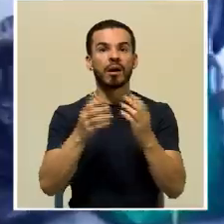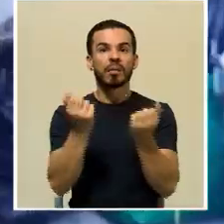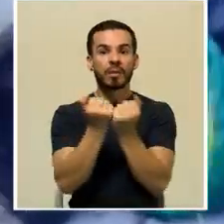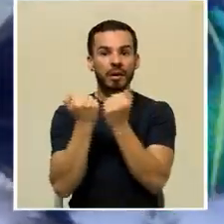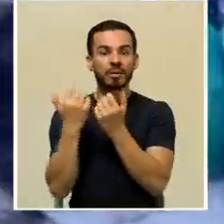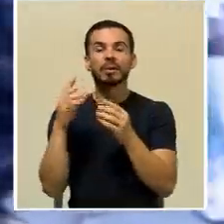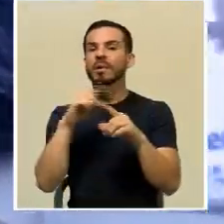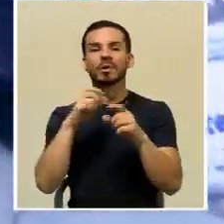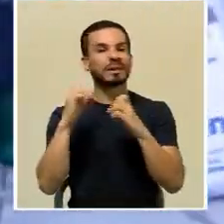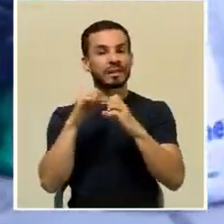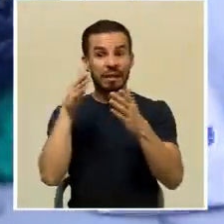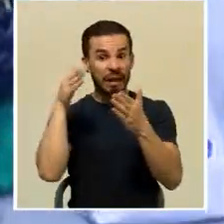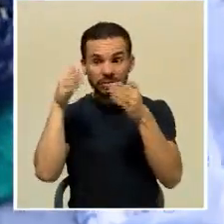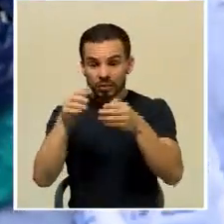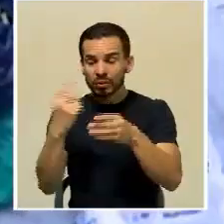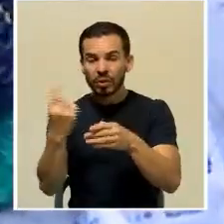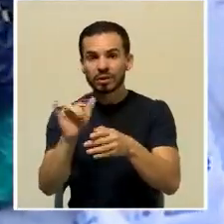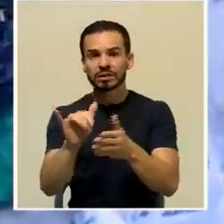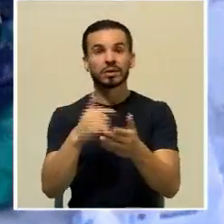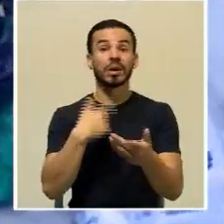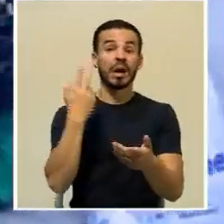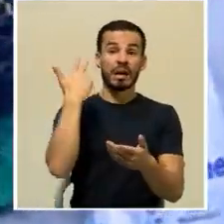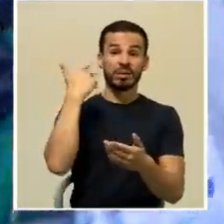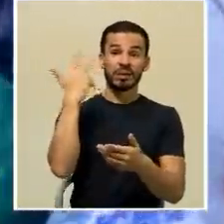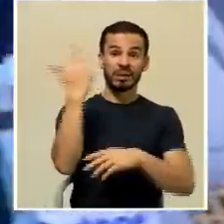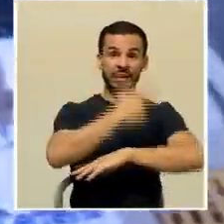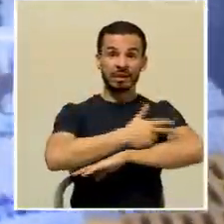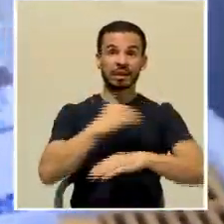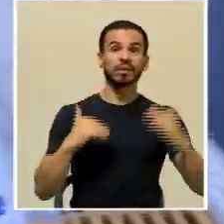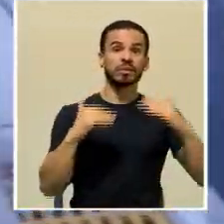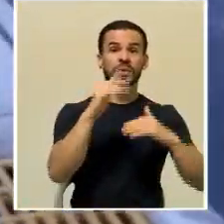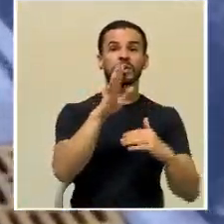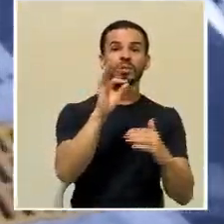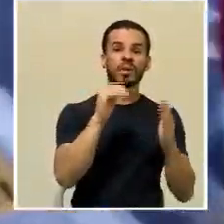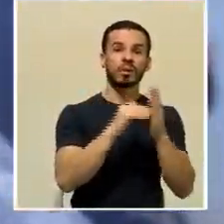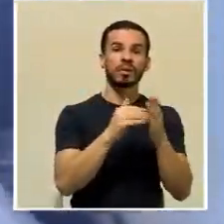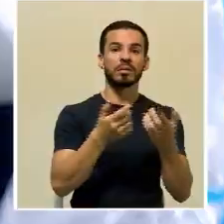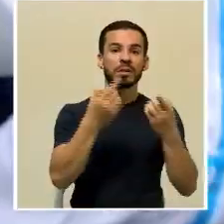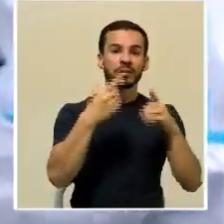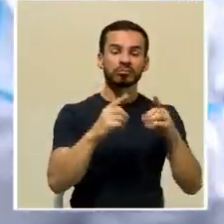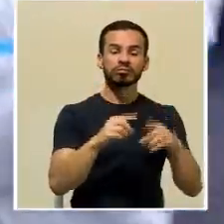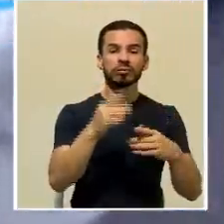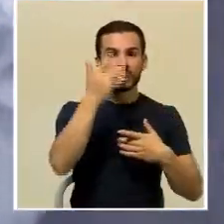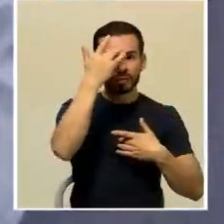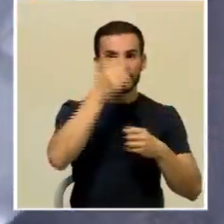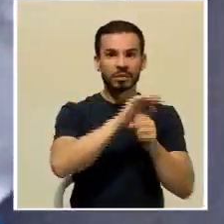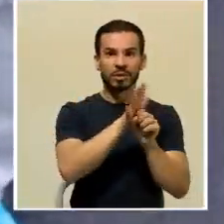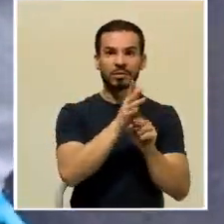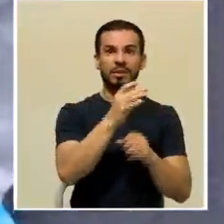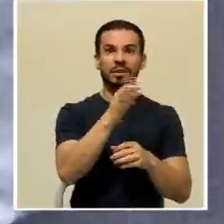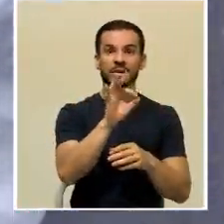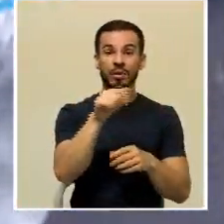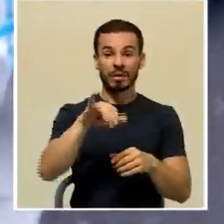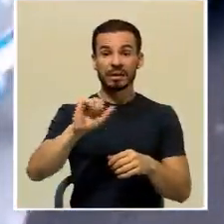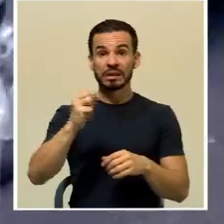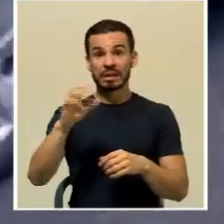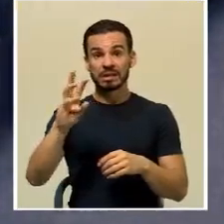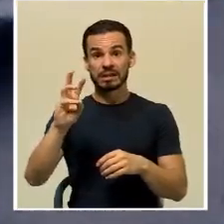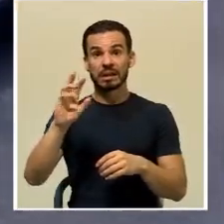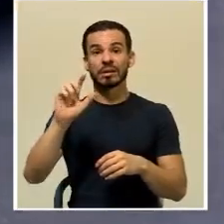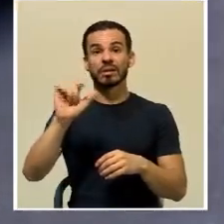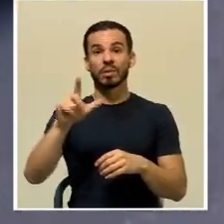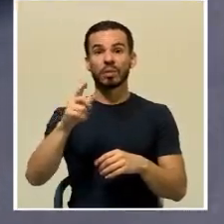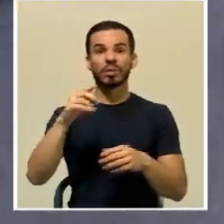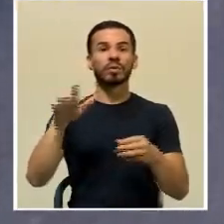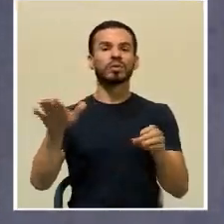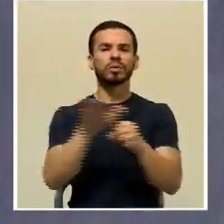nuestra estrategia ahí. En los últimos 3 días, el país superó los 9.000 casos de COVID-19. Para este 16 de julio, se